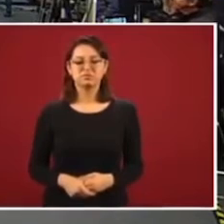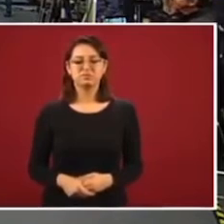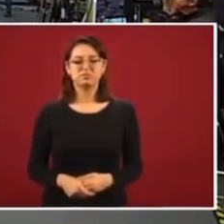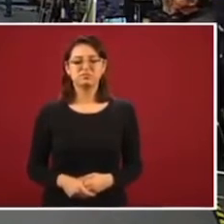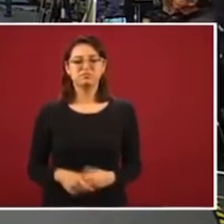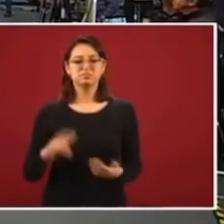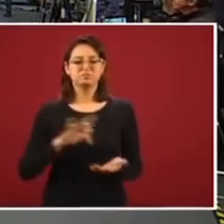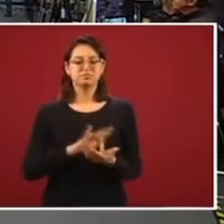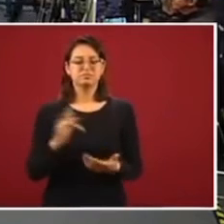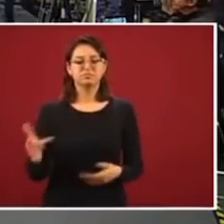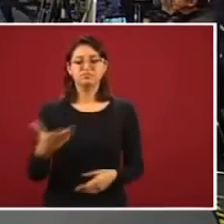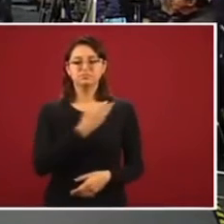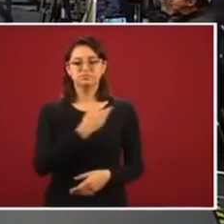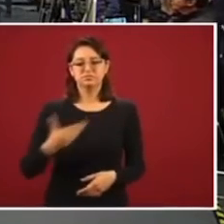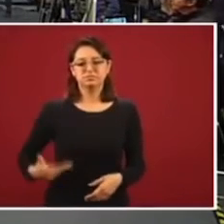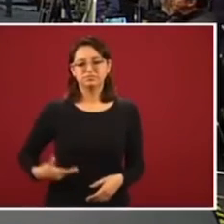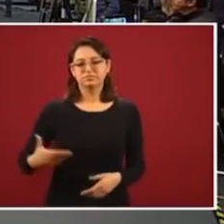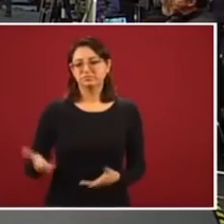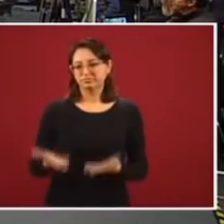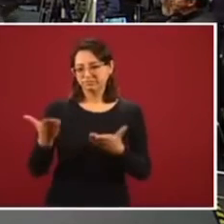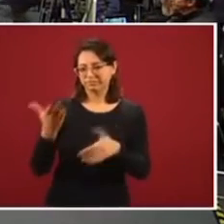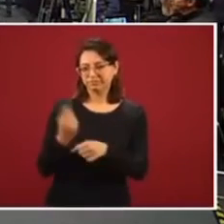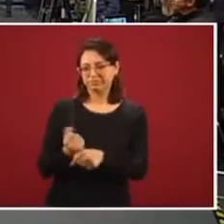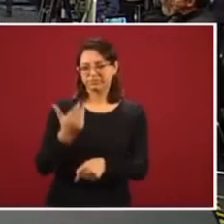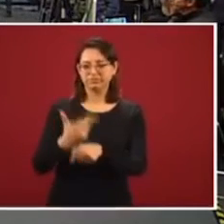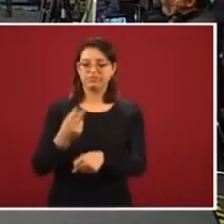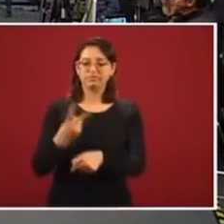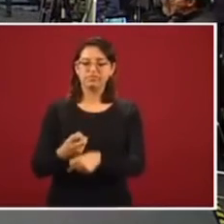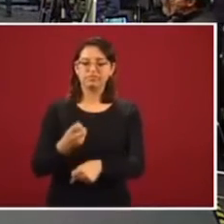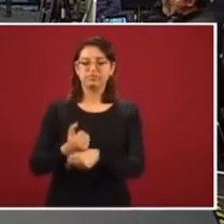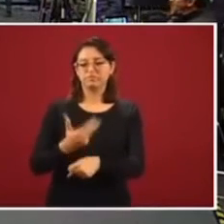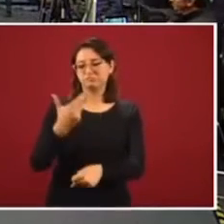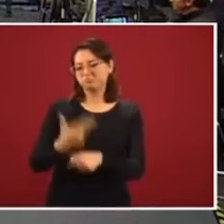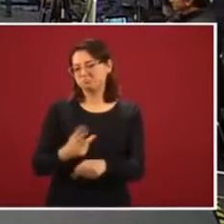Gracias, señor presidente, señores secretarios, subsecretarios,